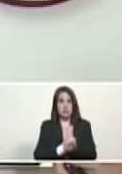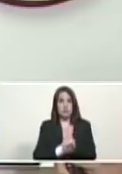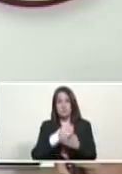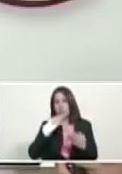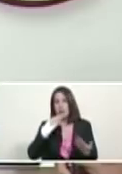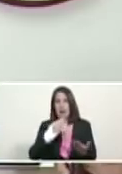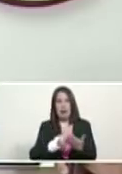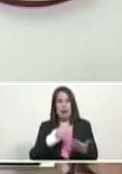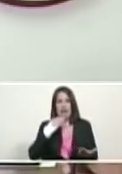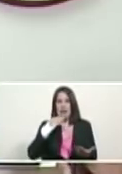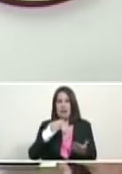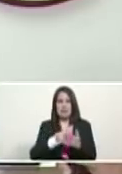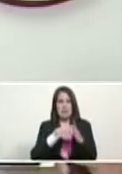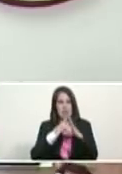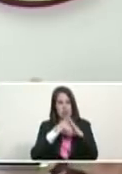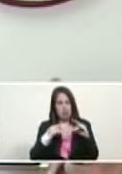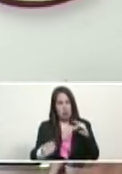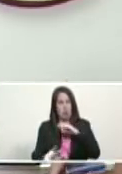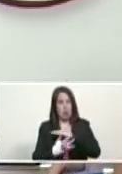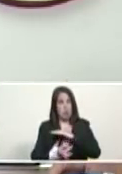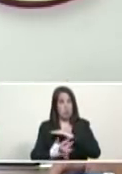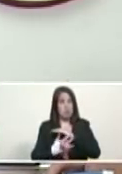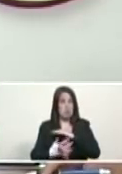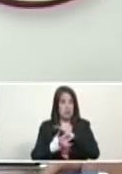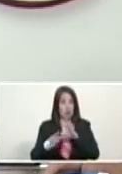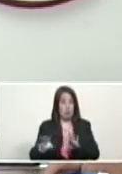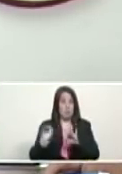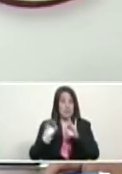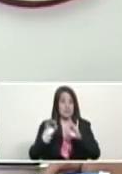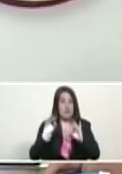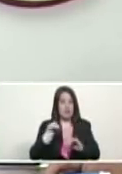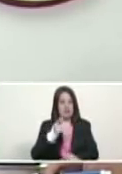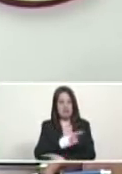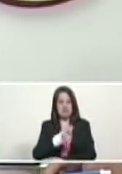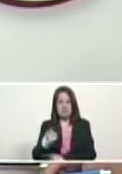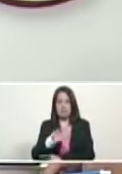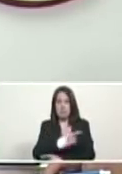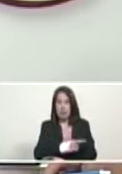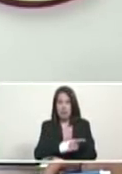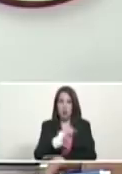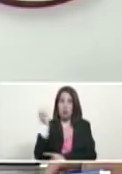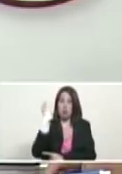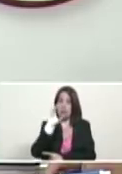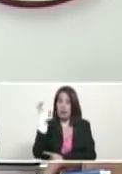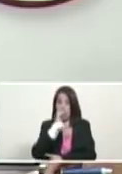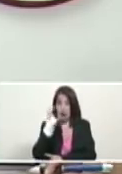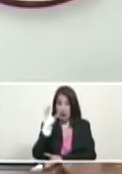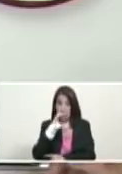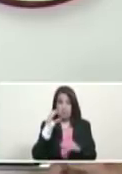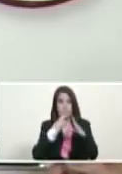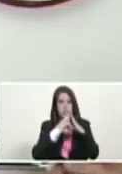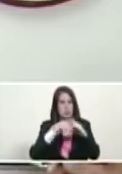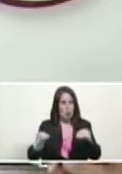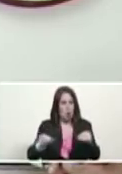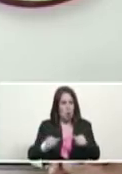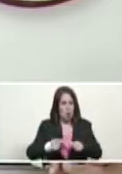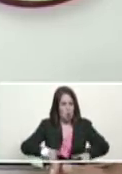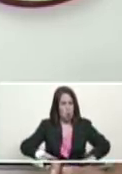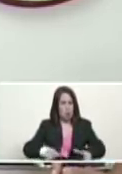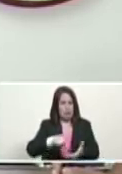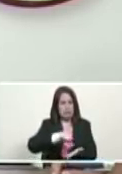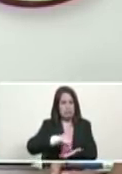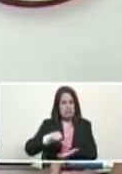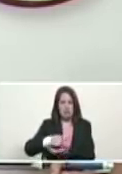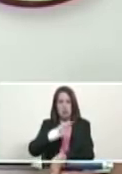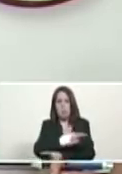gracias a los técnicos especialistas de los centros de mando de Caracas, de todos los centros de mando de los estados, del